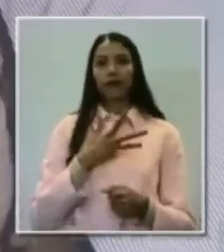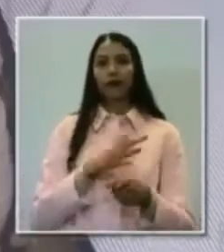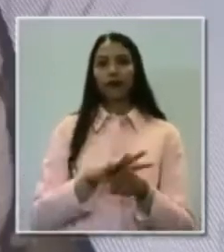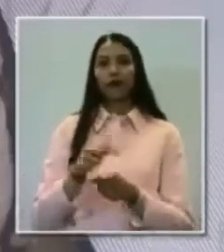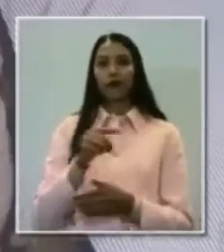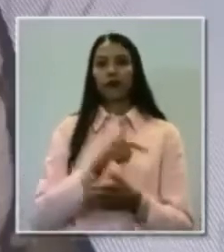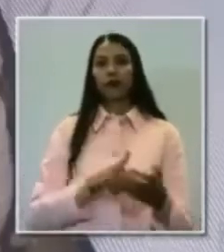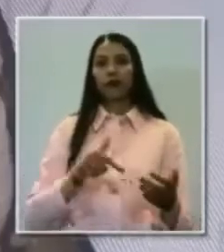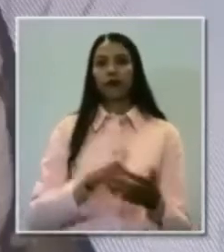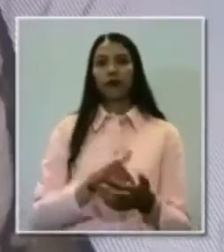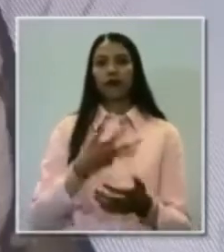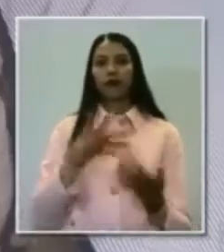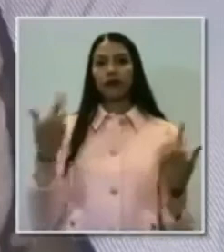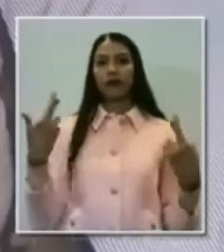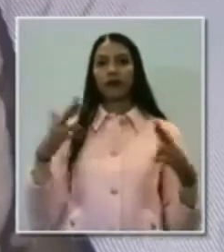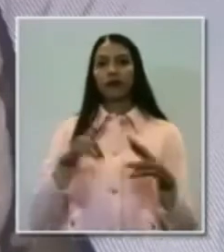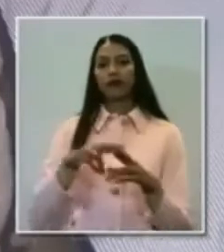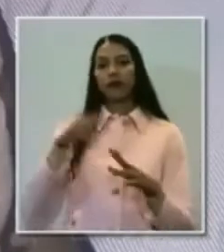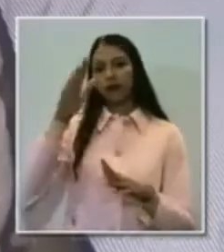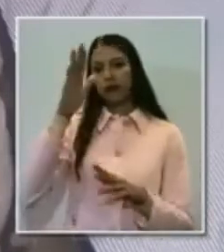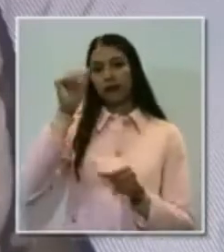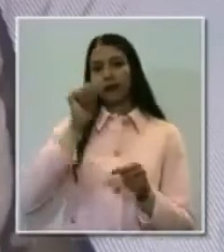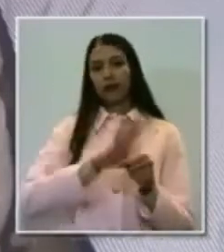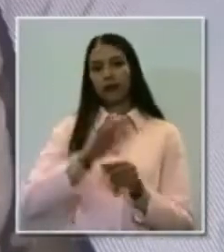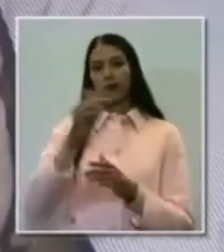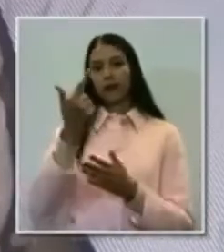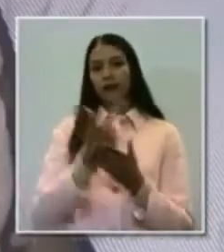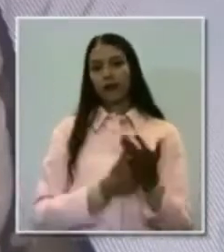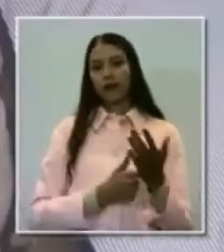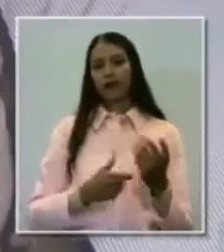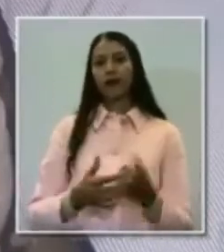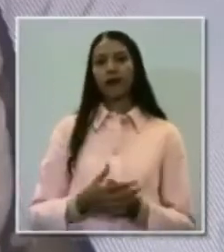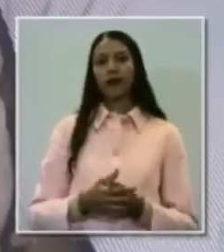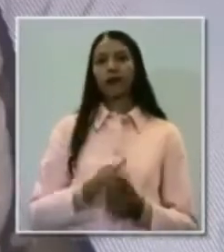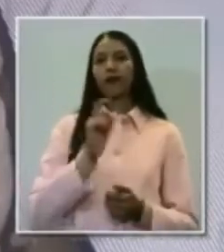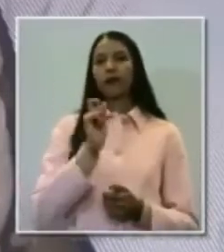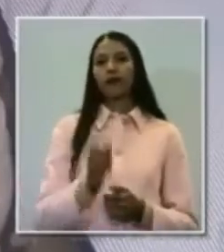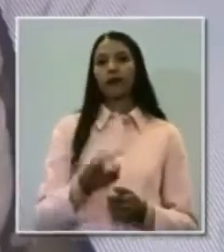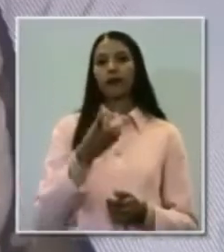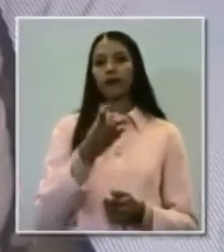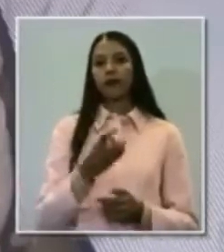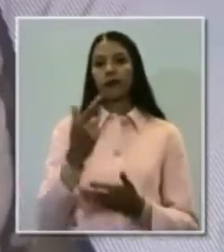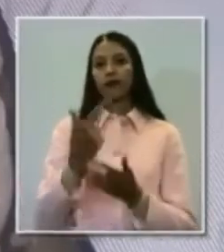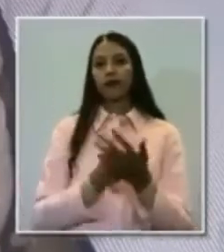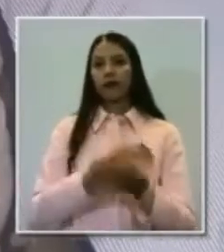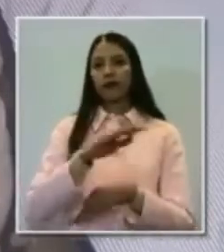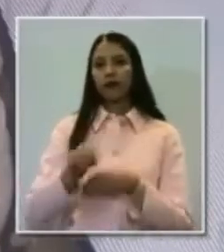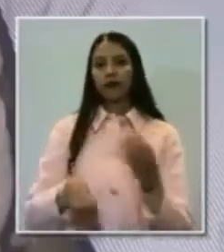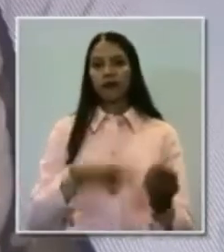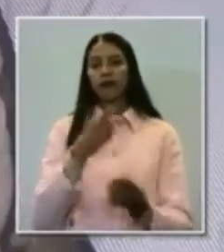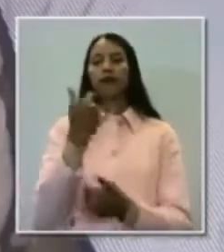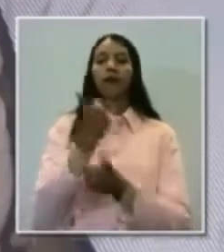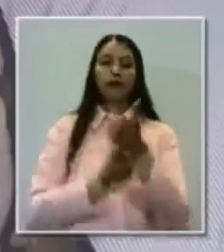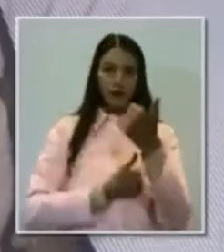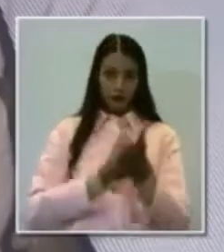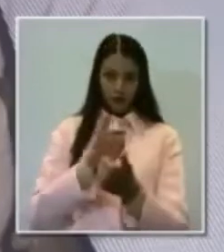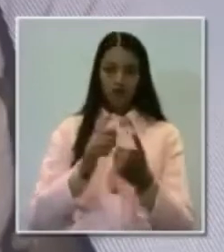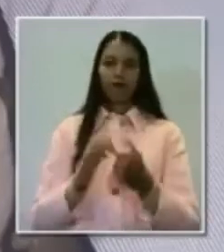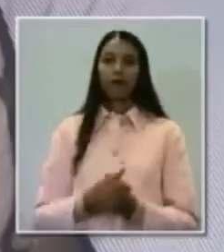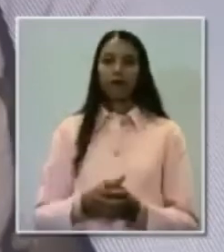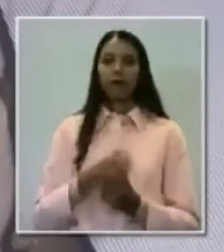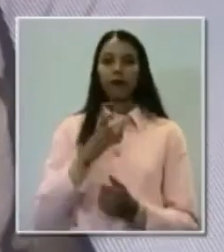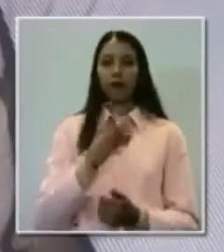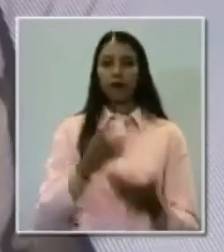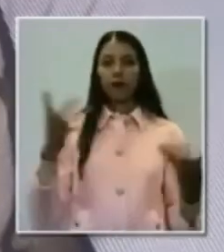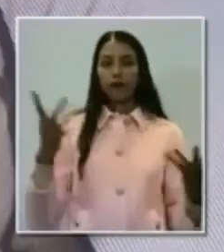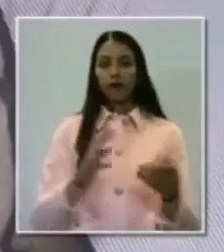espacios que corresponde a los maestros de acuerdo a la lista de prelación. ¿Qué quiere decir esto? A la lista de todos aquellos que participaron. Entonces, se